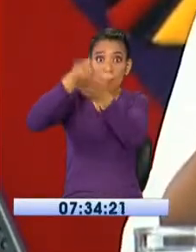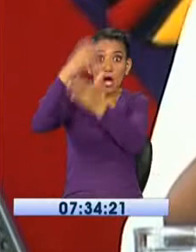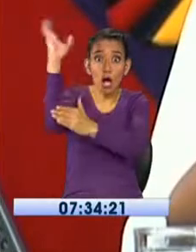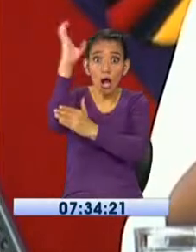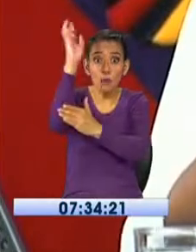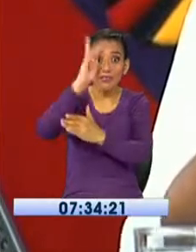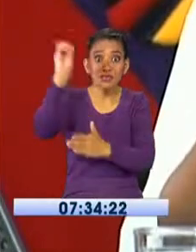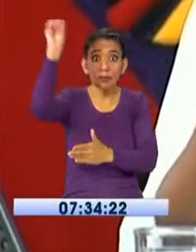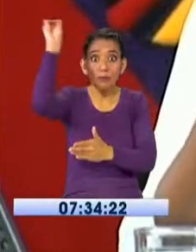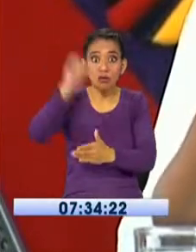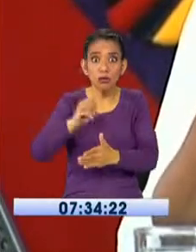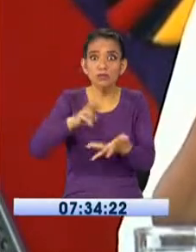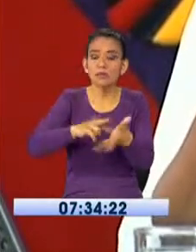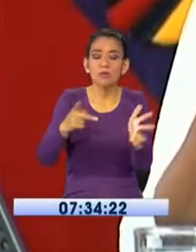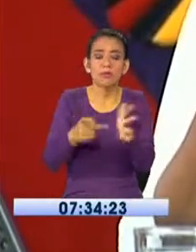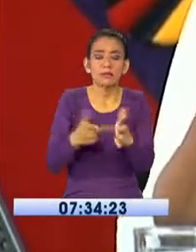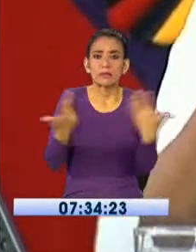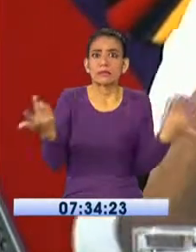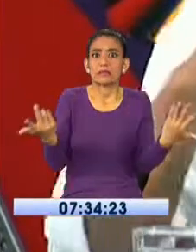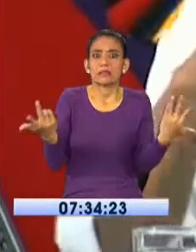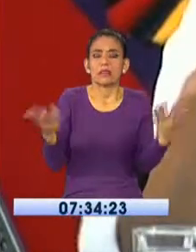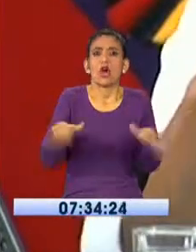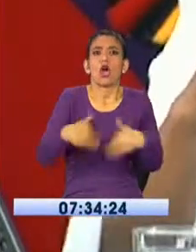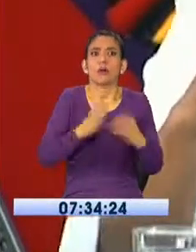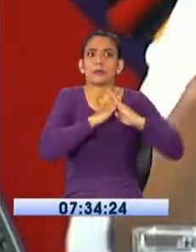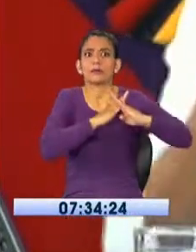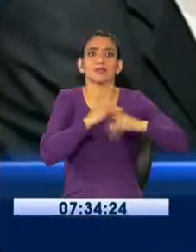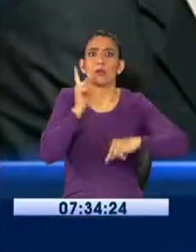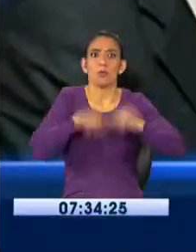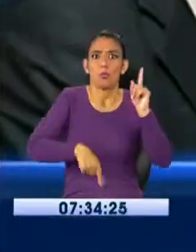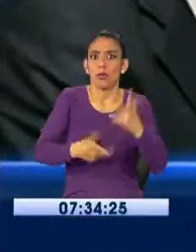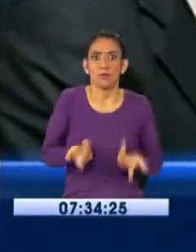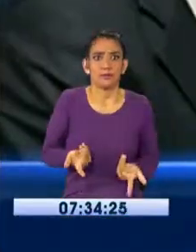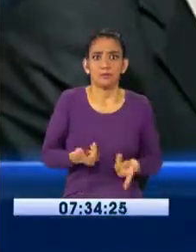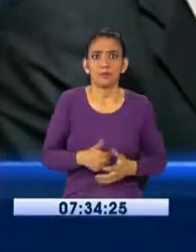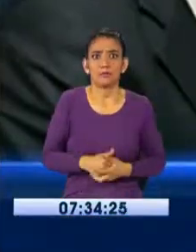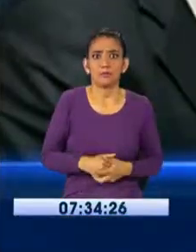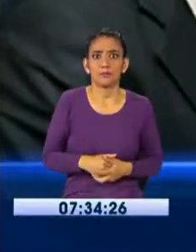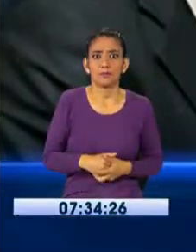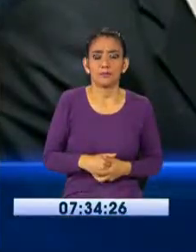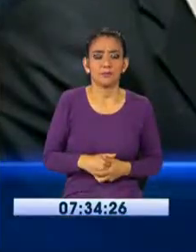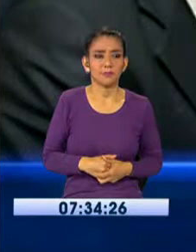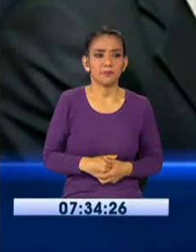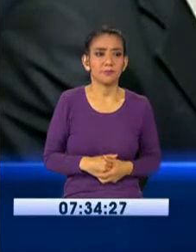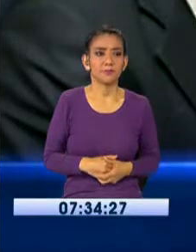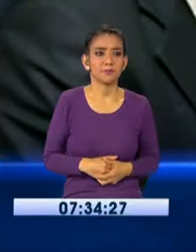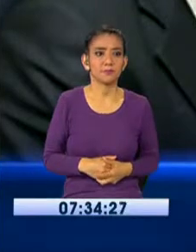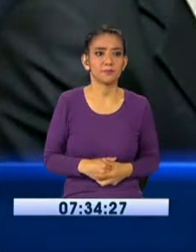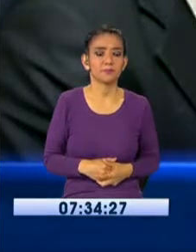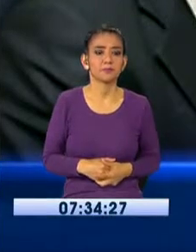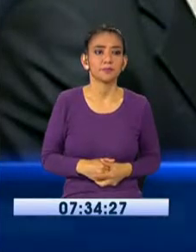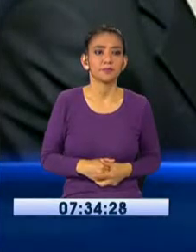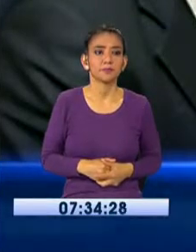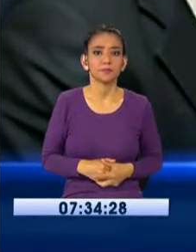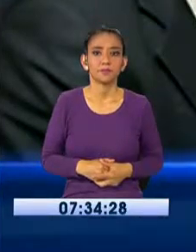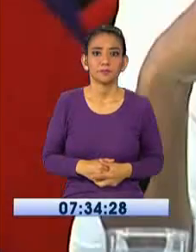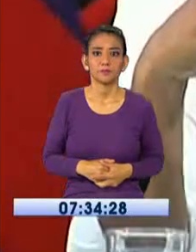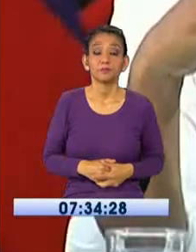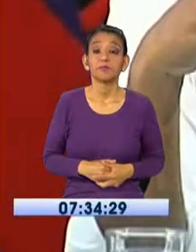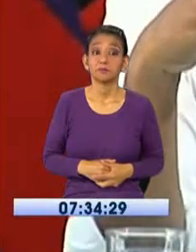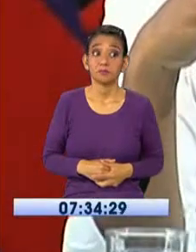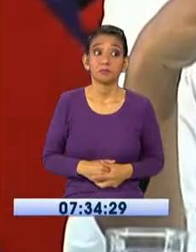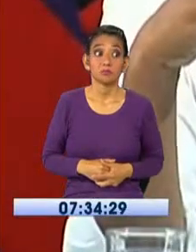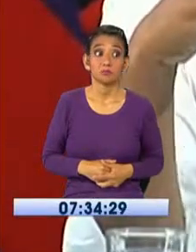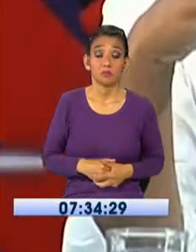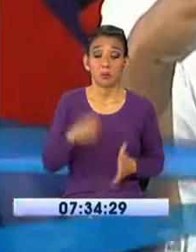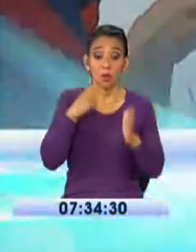60% es como ir a una batalla sin munición. Ellos tienen misiles y nosotros resorteras. Modificaciones, tabla del CONCEP. Hay infiltrados